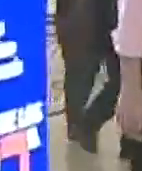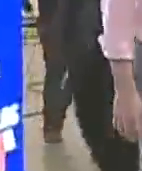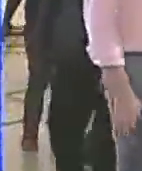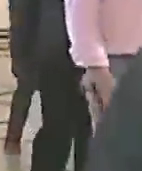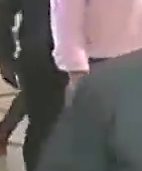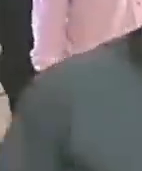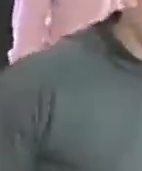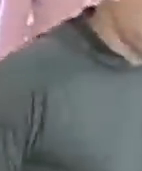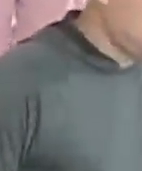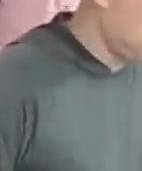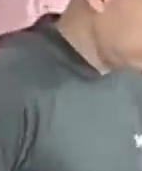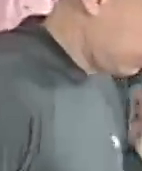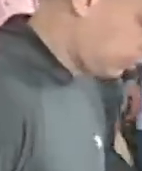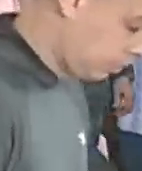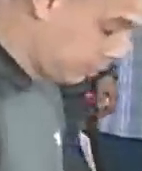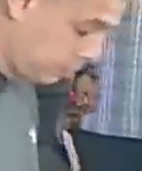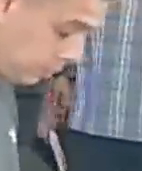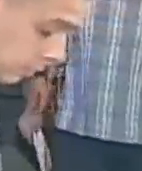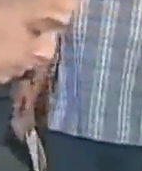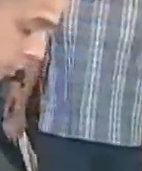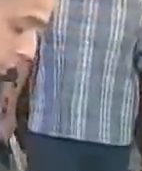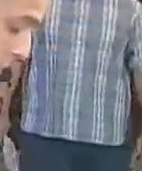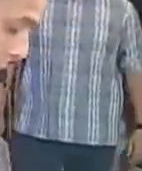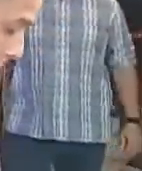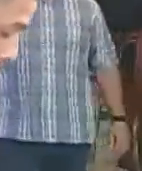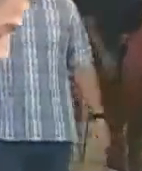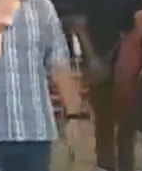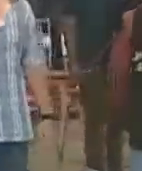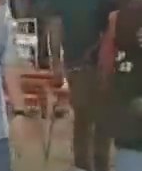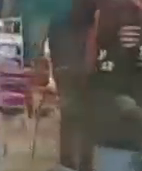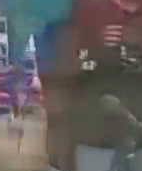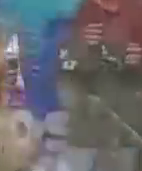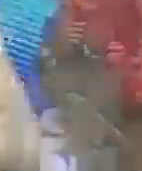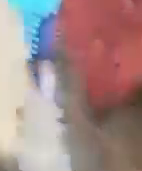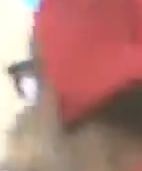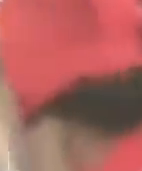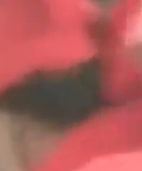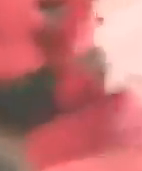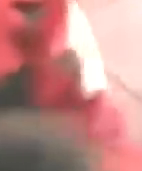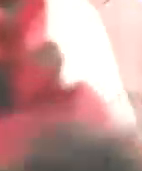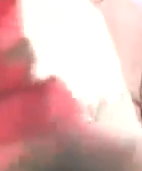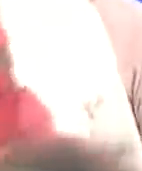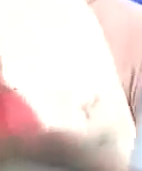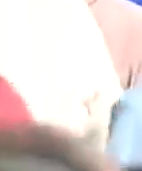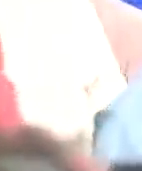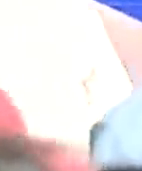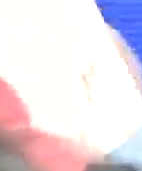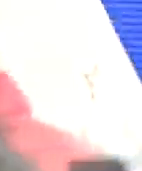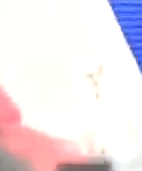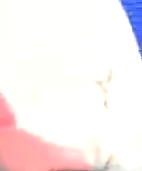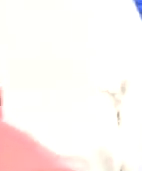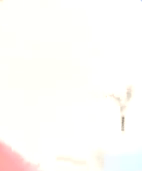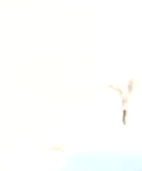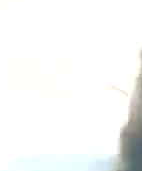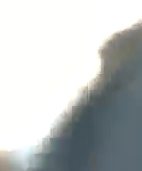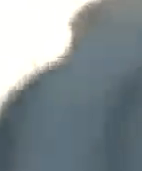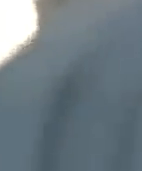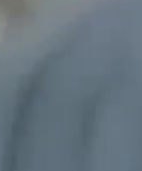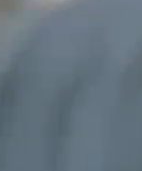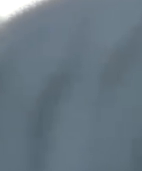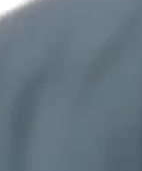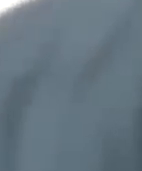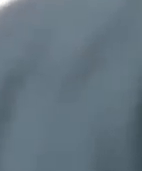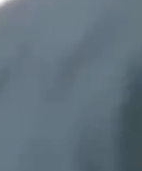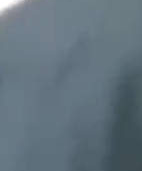el manual del modelo de gestión socialista bolivariano del siglo XXI. Recordemos que este anuncio lo realizó el presidente Nicolás Maduro